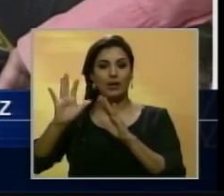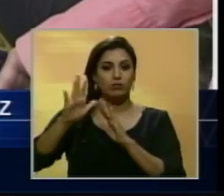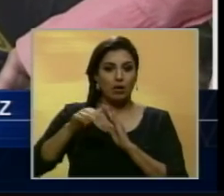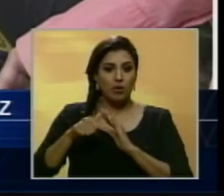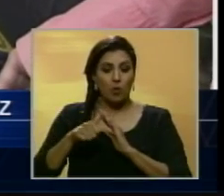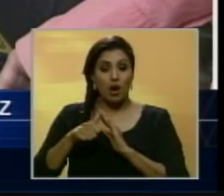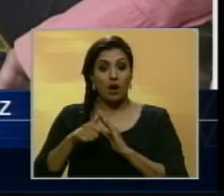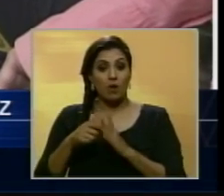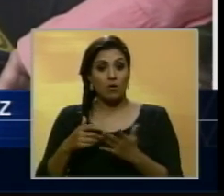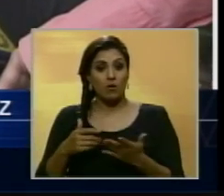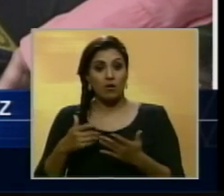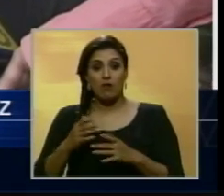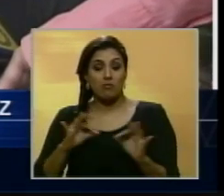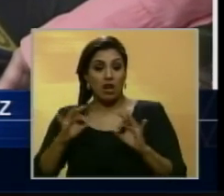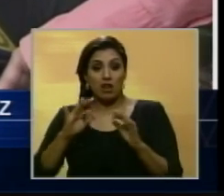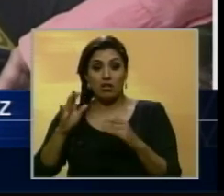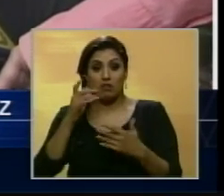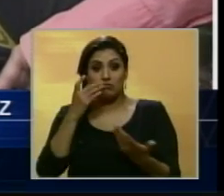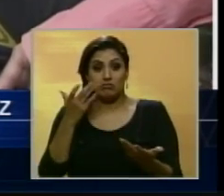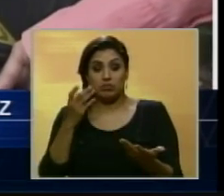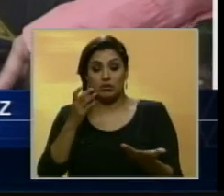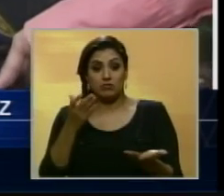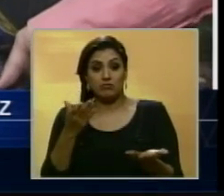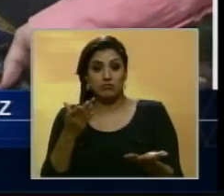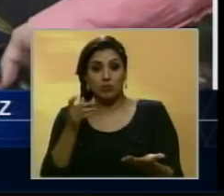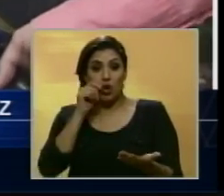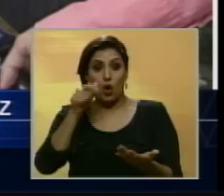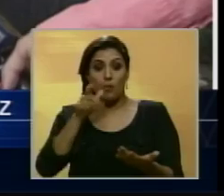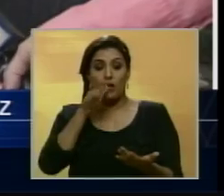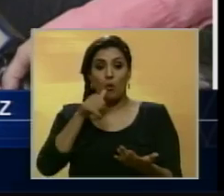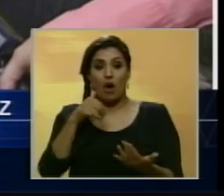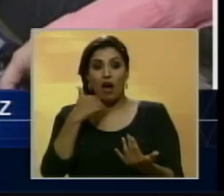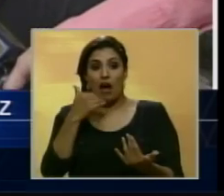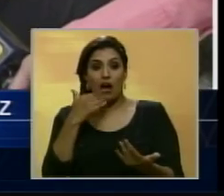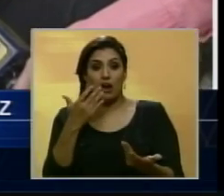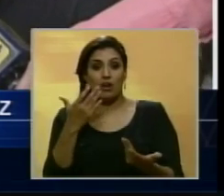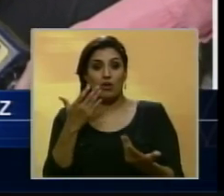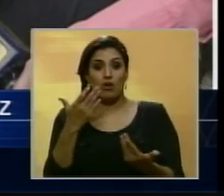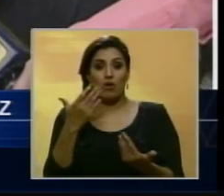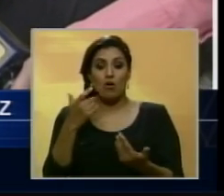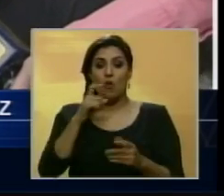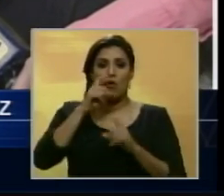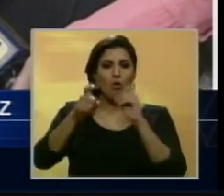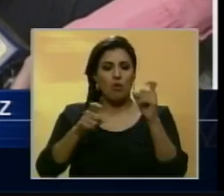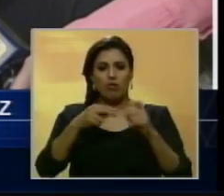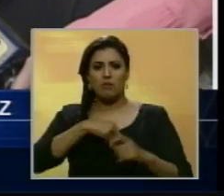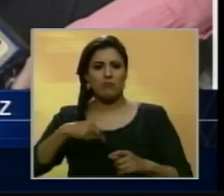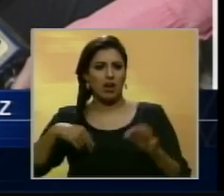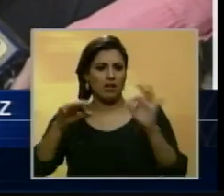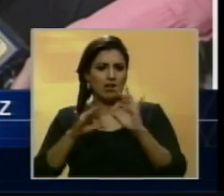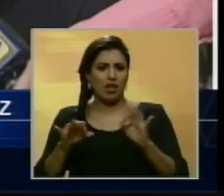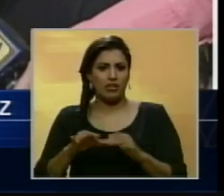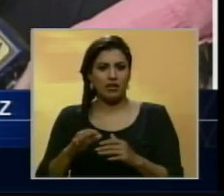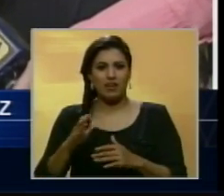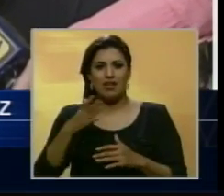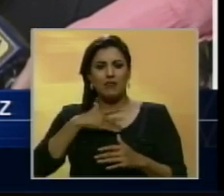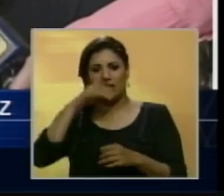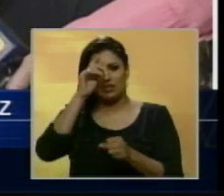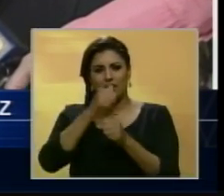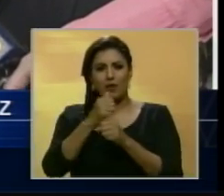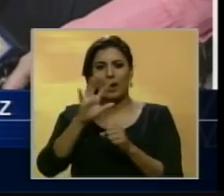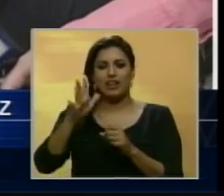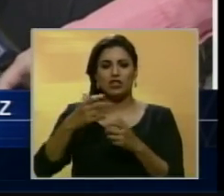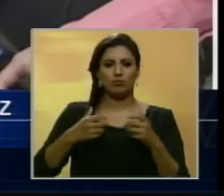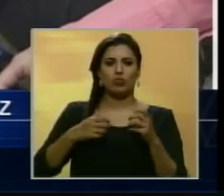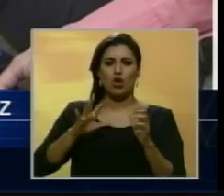porque prácticamente para nada, porque él no tenía ningún delito con nadie ni se metía con ninguno. Pues. ¿Se resistió el